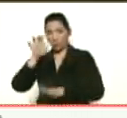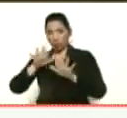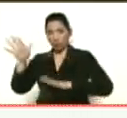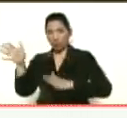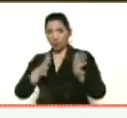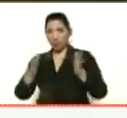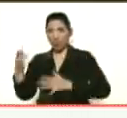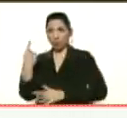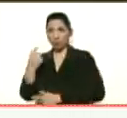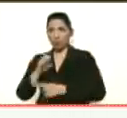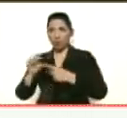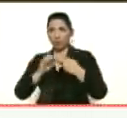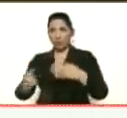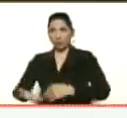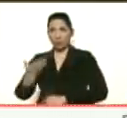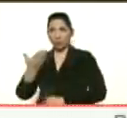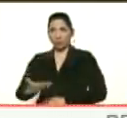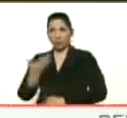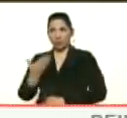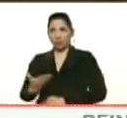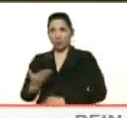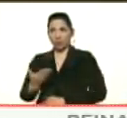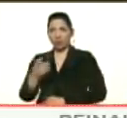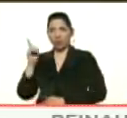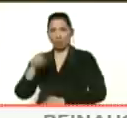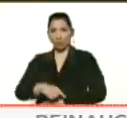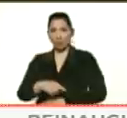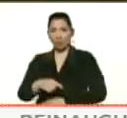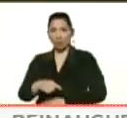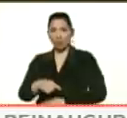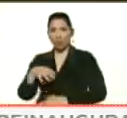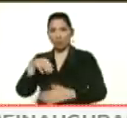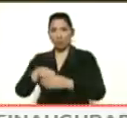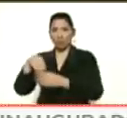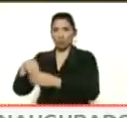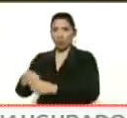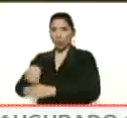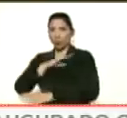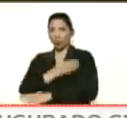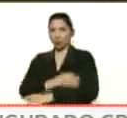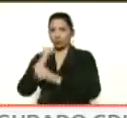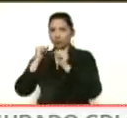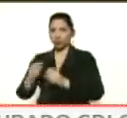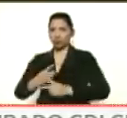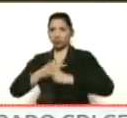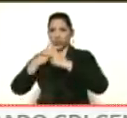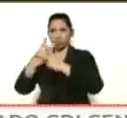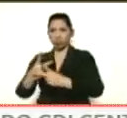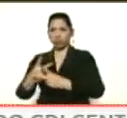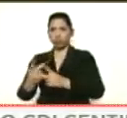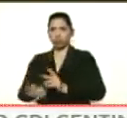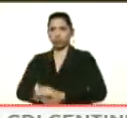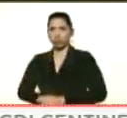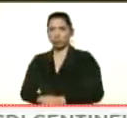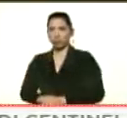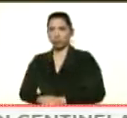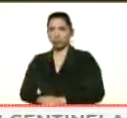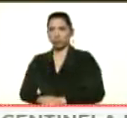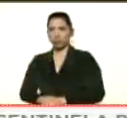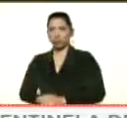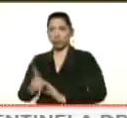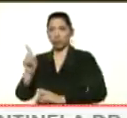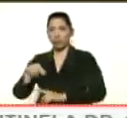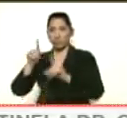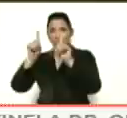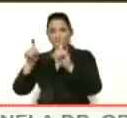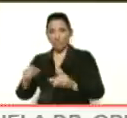uno de los elementos fundamentales, además de la cuarentena radical, de la cuarentena voluntaria, además del